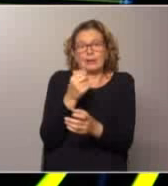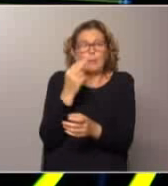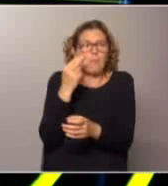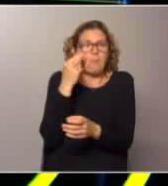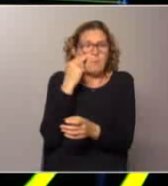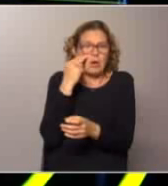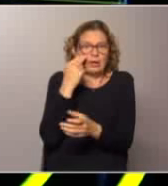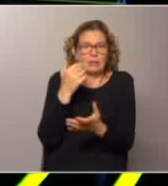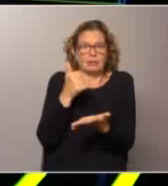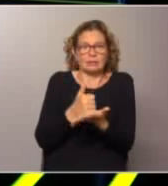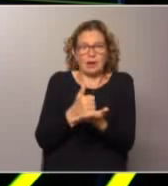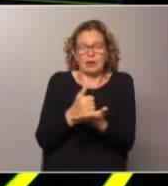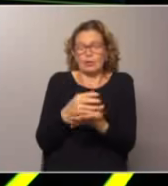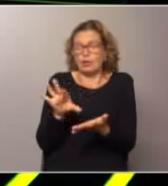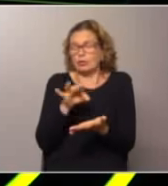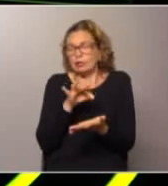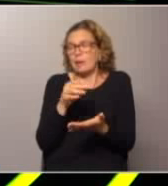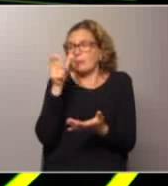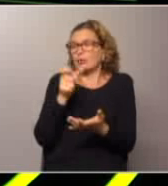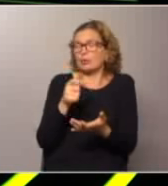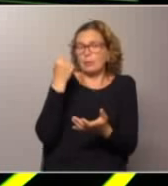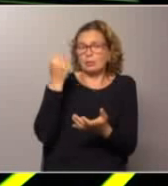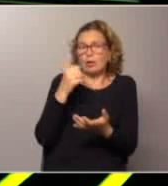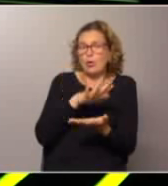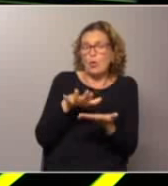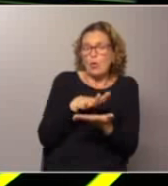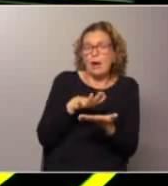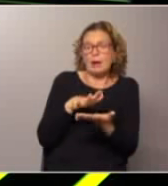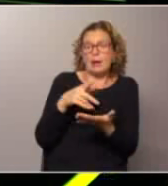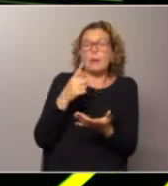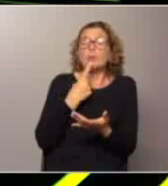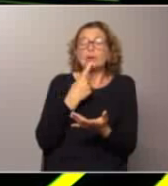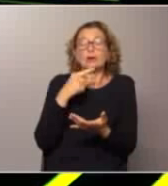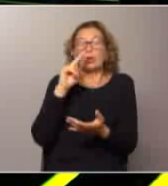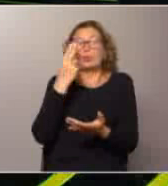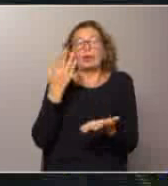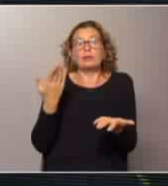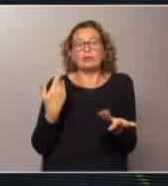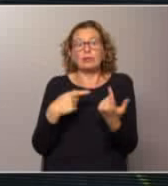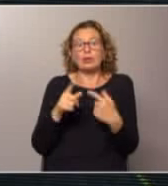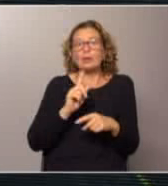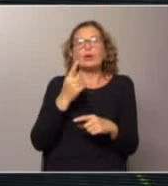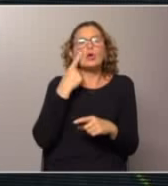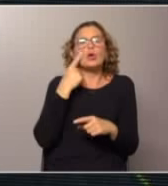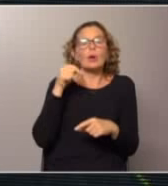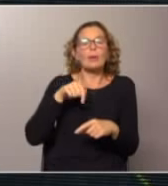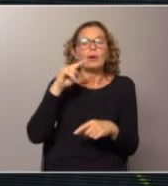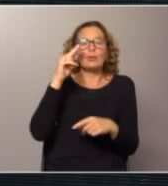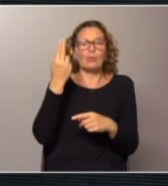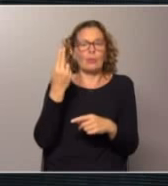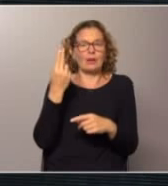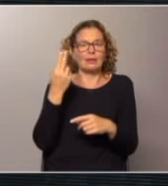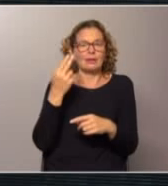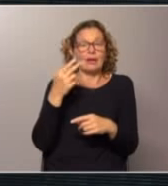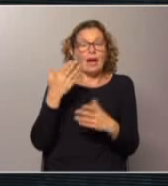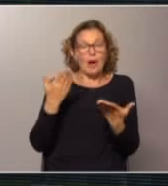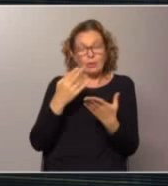existencial no logra encontrar liderazgos su lugar en la política uruguaya en fin entonces no es que no conozcamos esto en uruguay le está